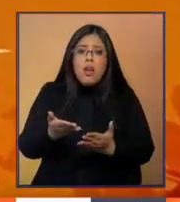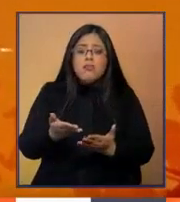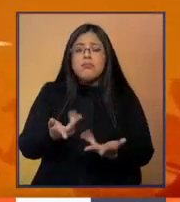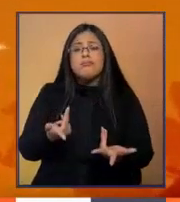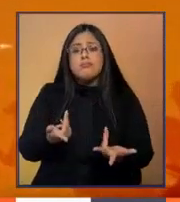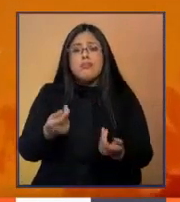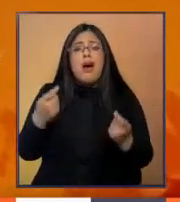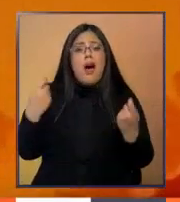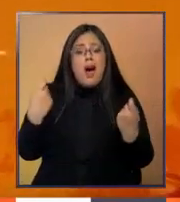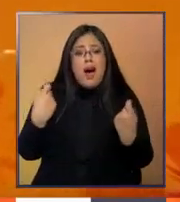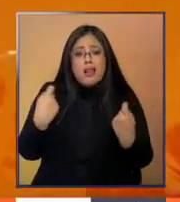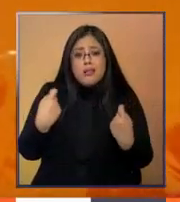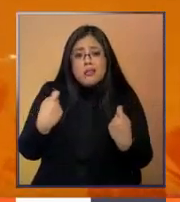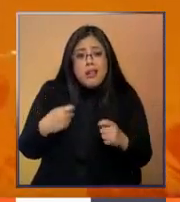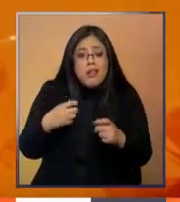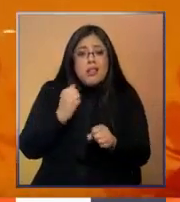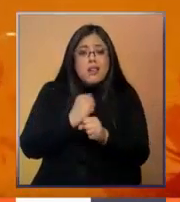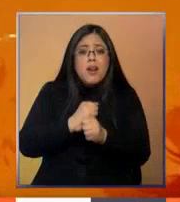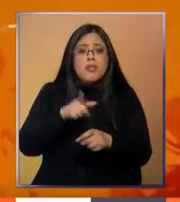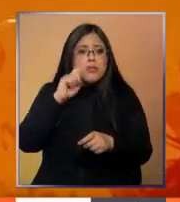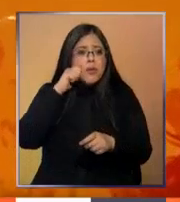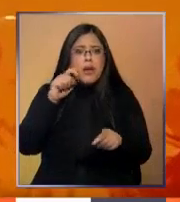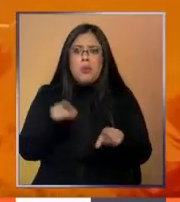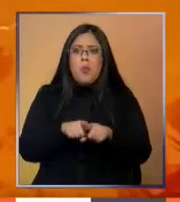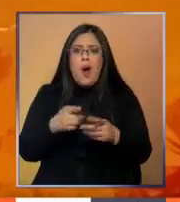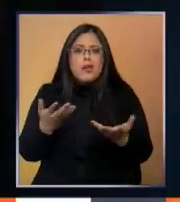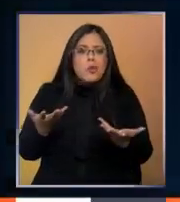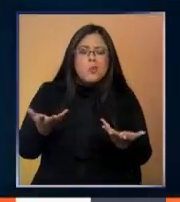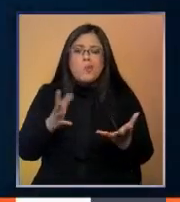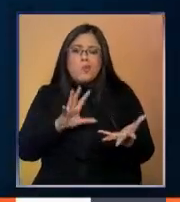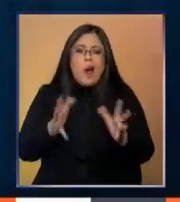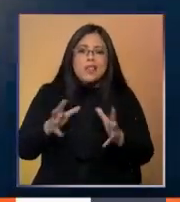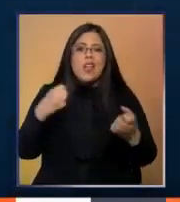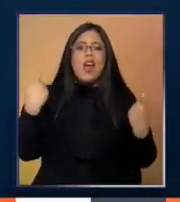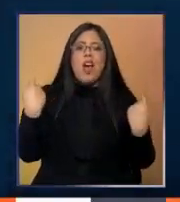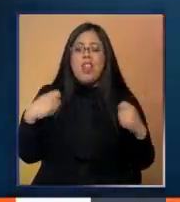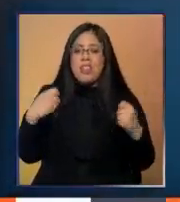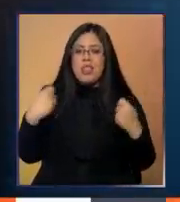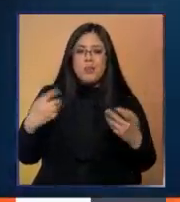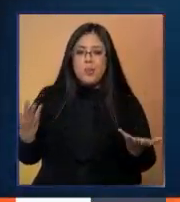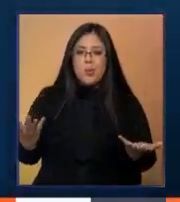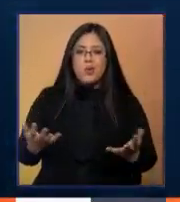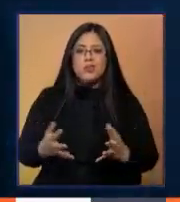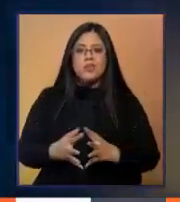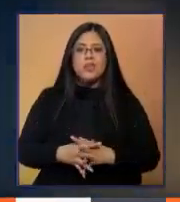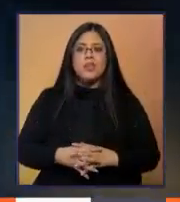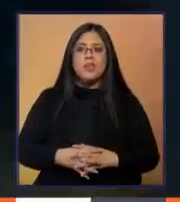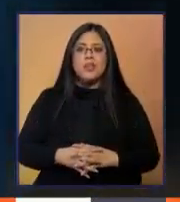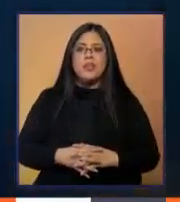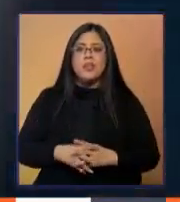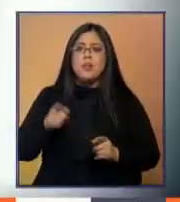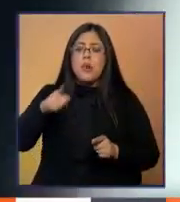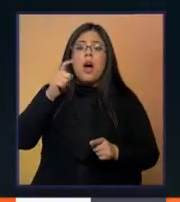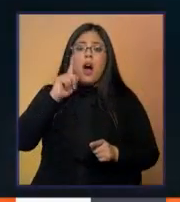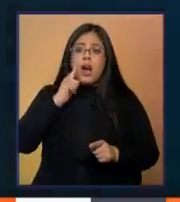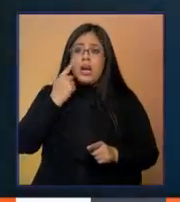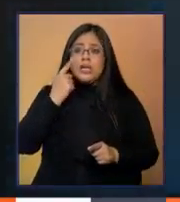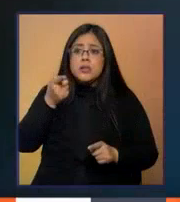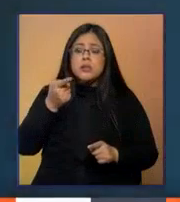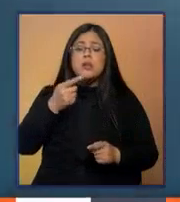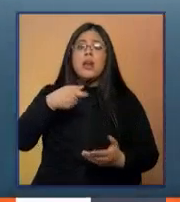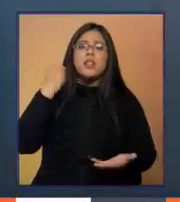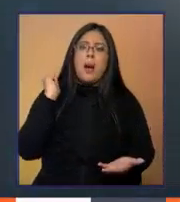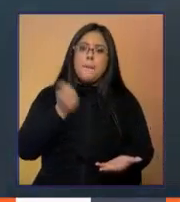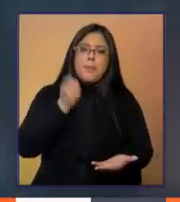metro. Ya se tomó como deporte más que como una forma de vida. Están pegando a un comerciante, le